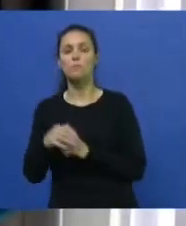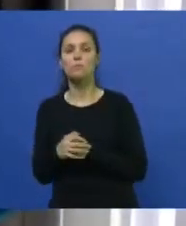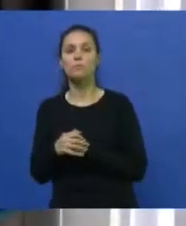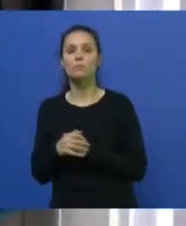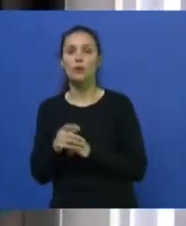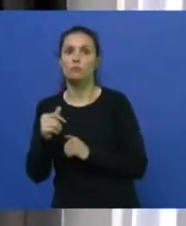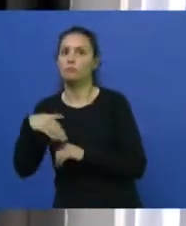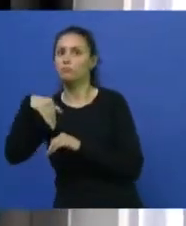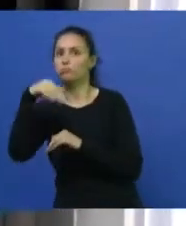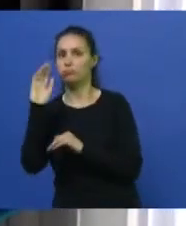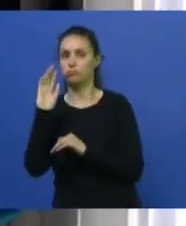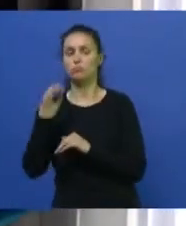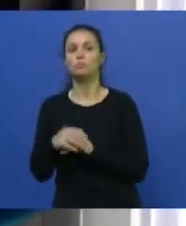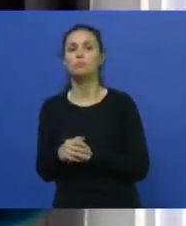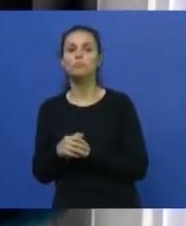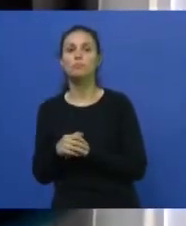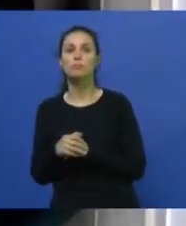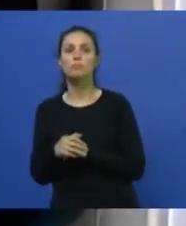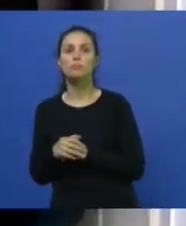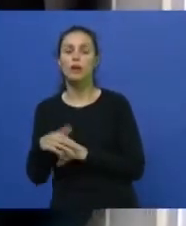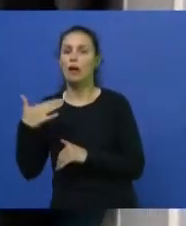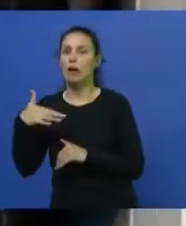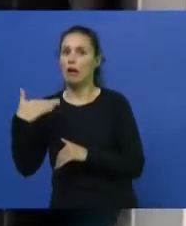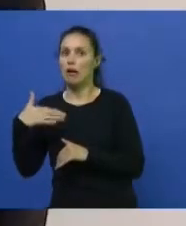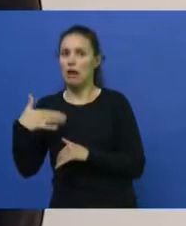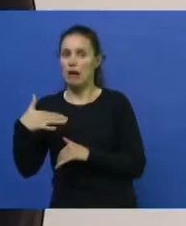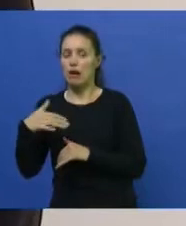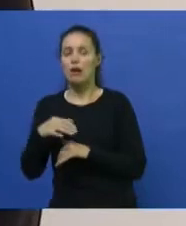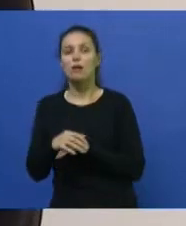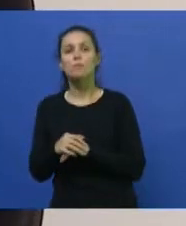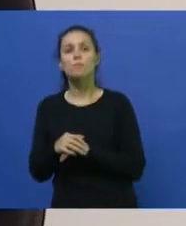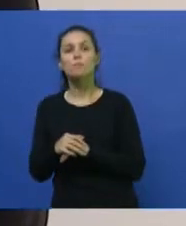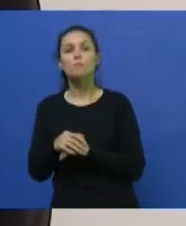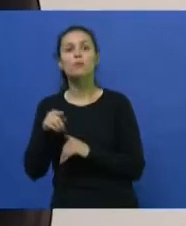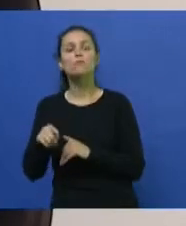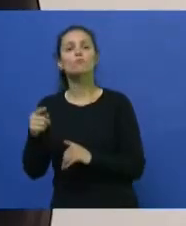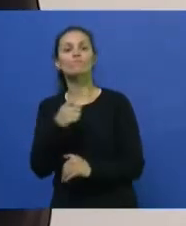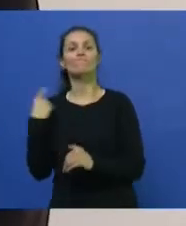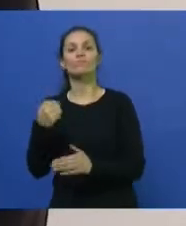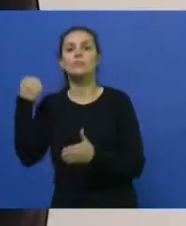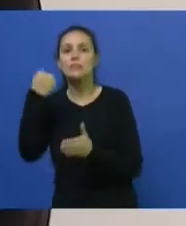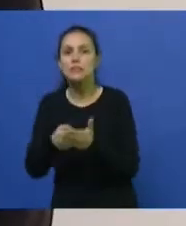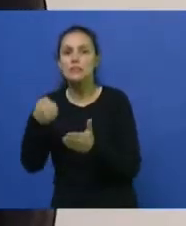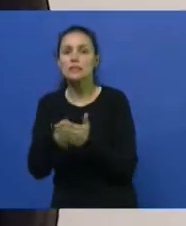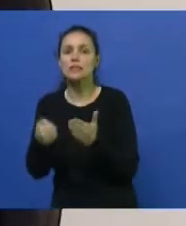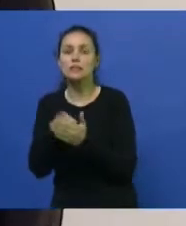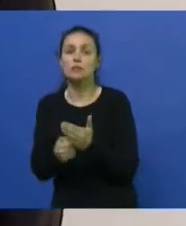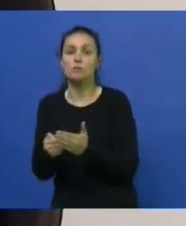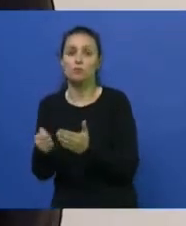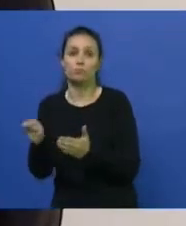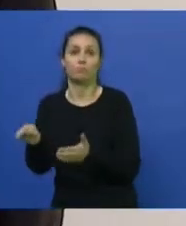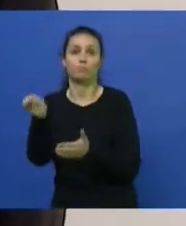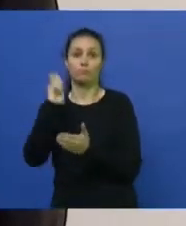arriba caras en una vacuna bastante onerosa y es por eso que estamos insistiendo en su provisión gratuita no